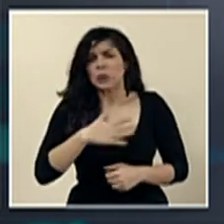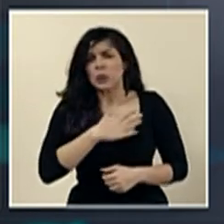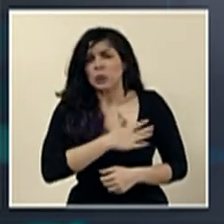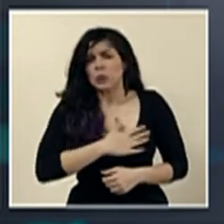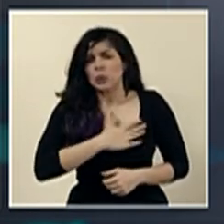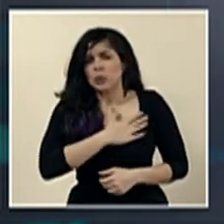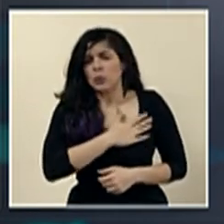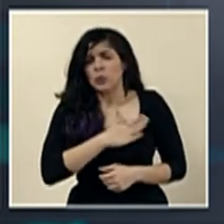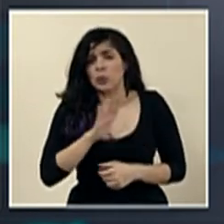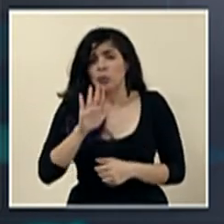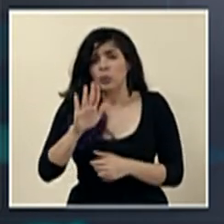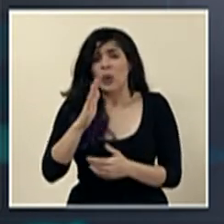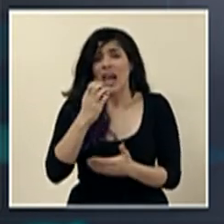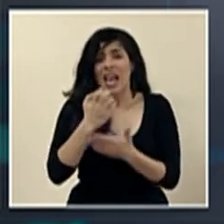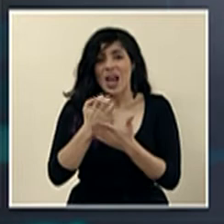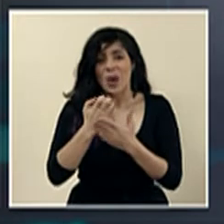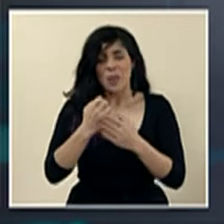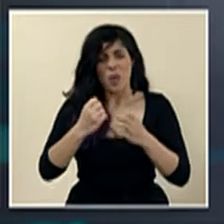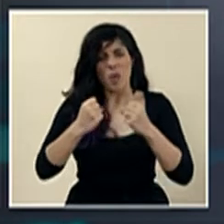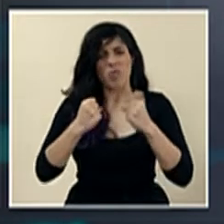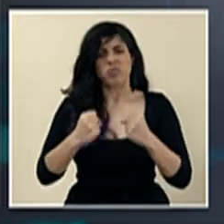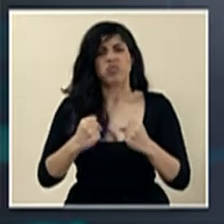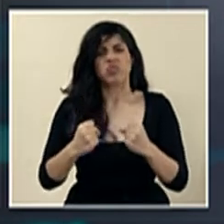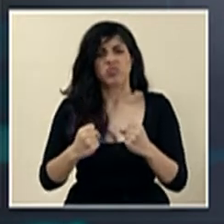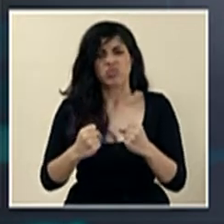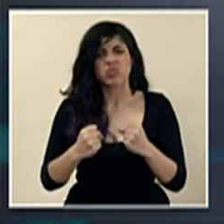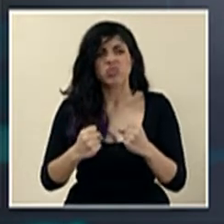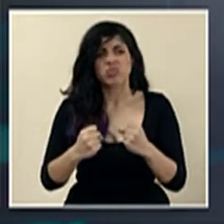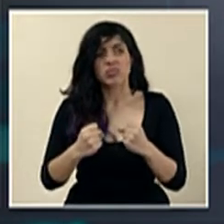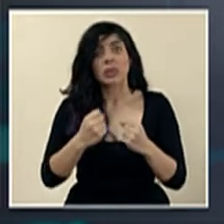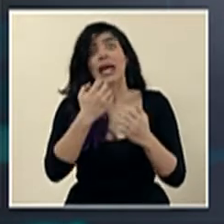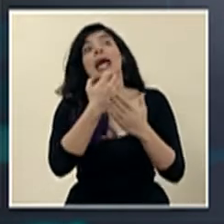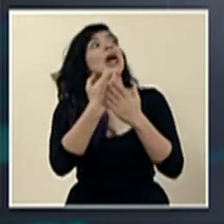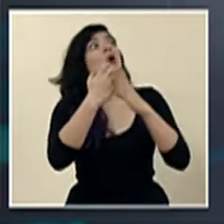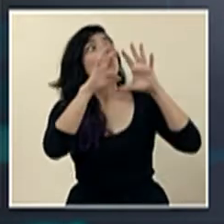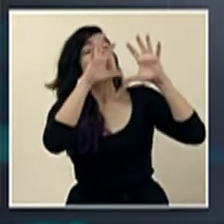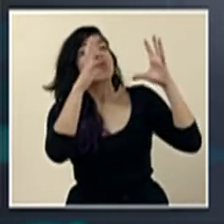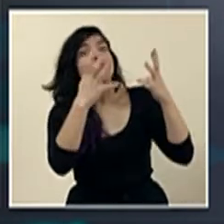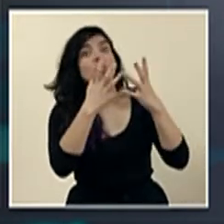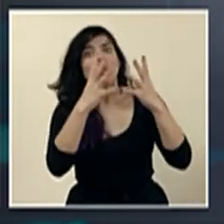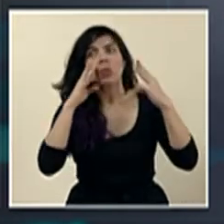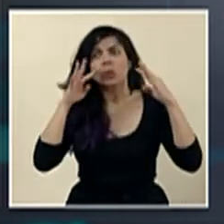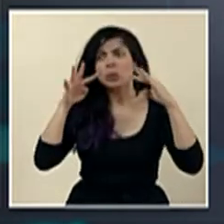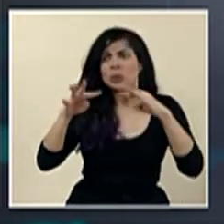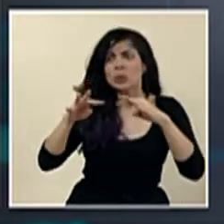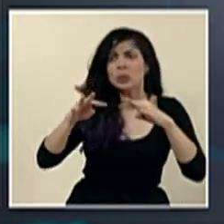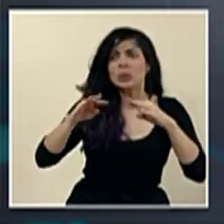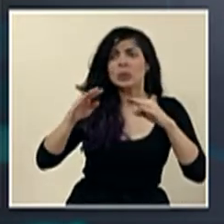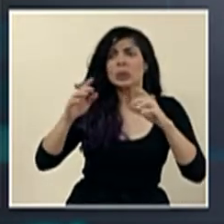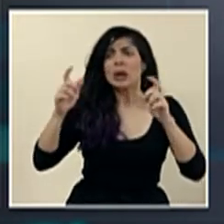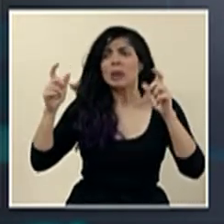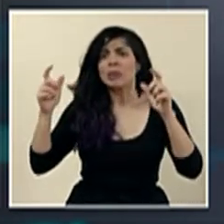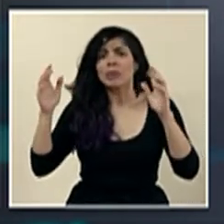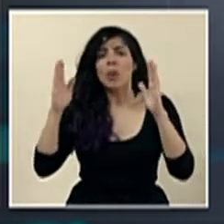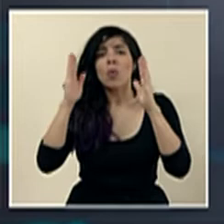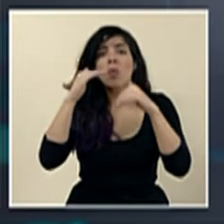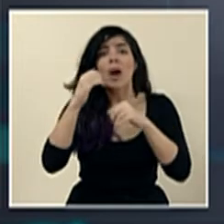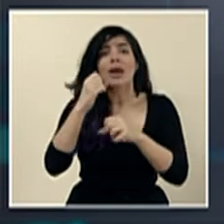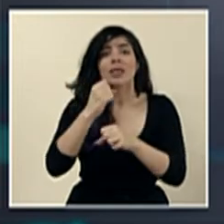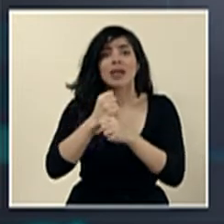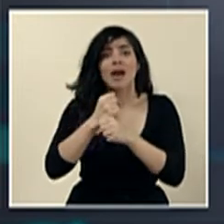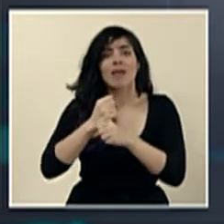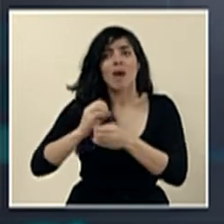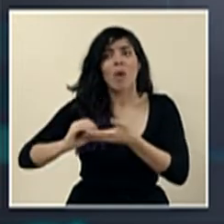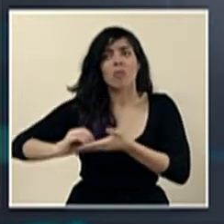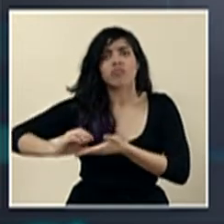que esa economía tan poderosa y que todas las economías del mundo estén viendo tasas de desempleo que no se veían desde